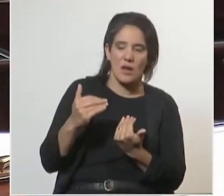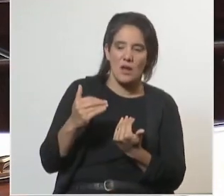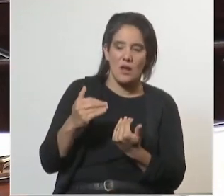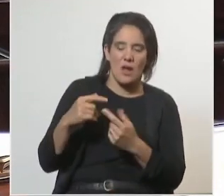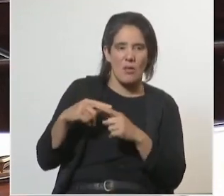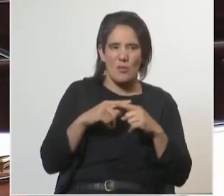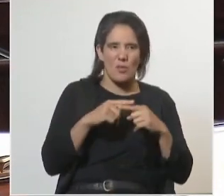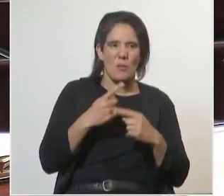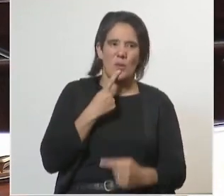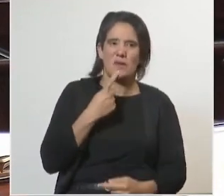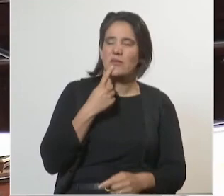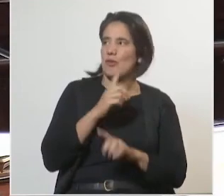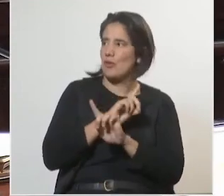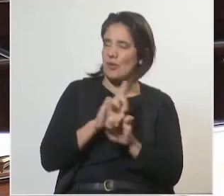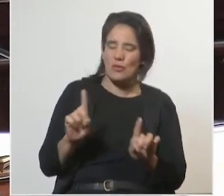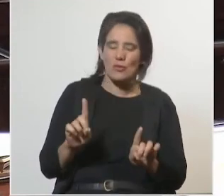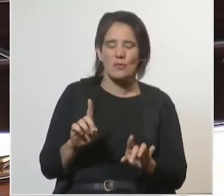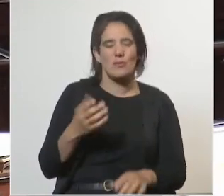el conflicto político.